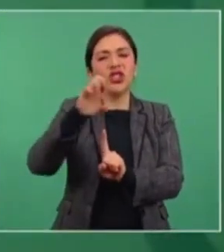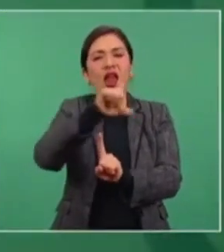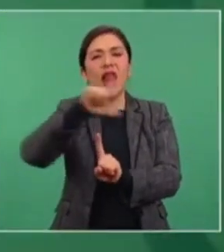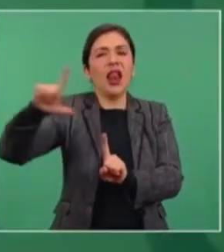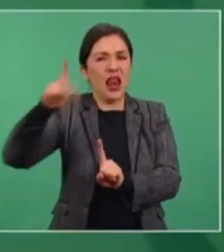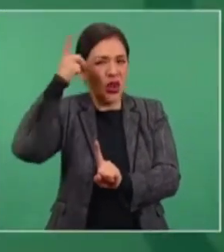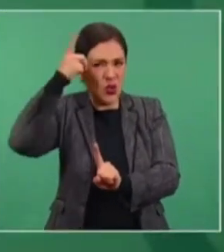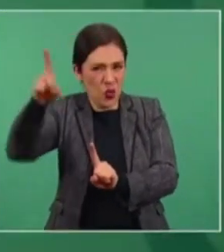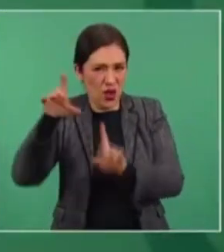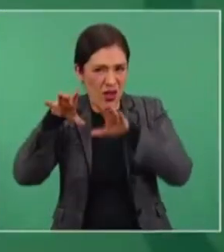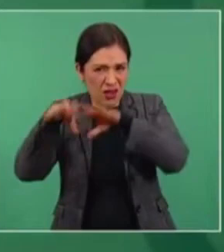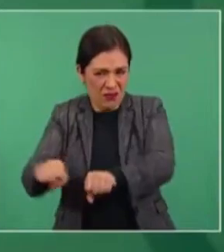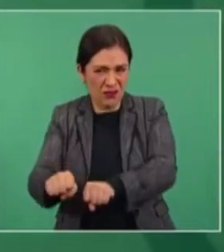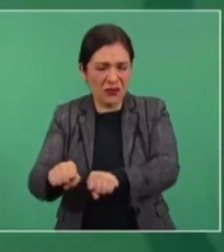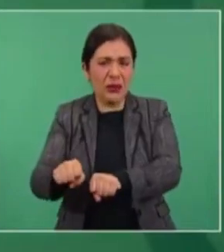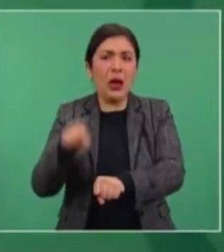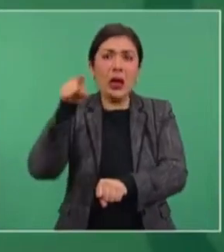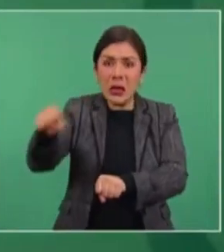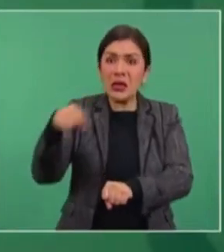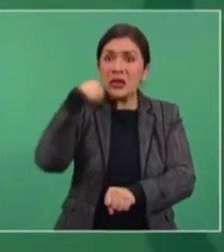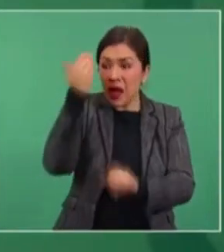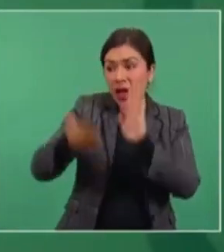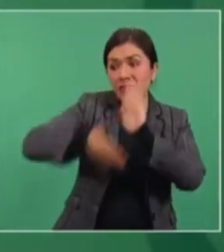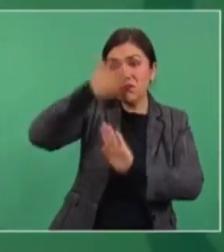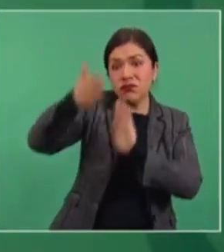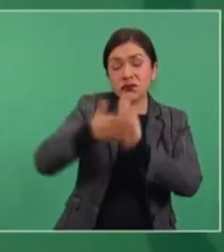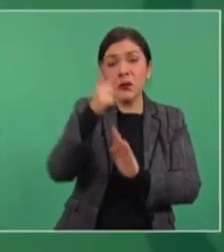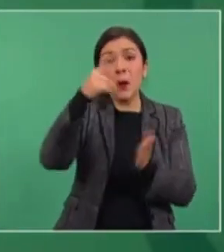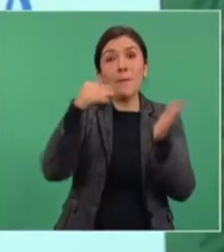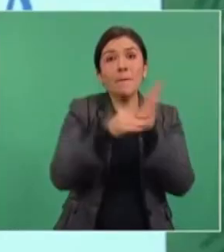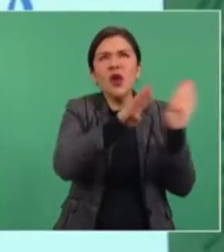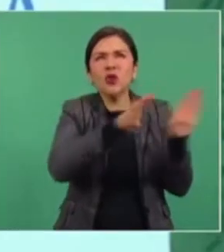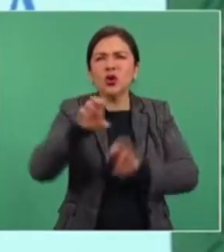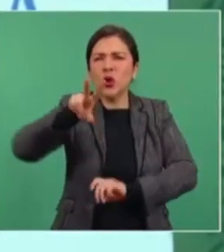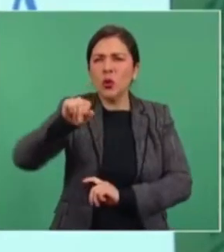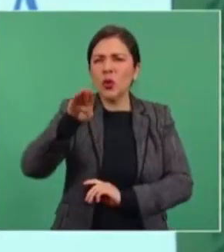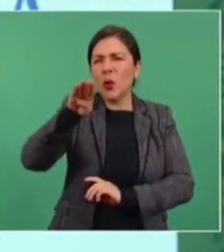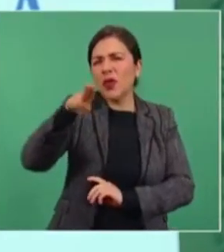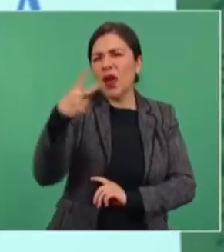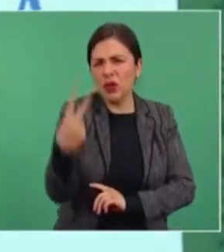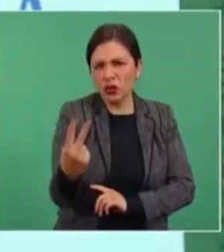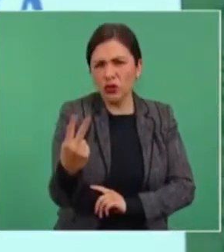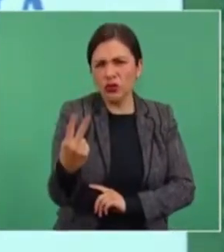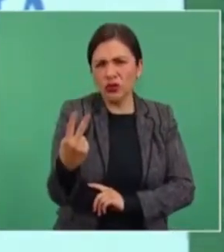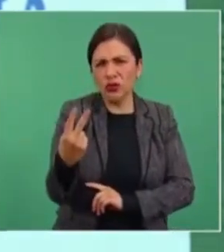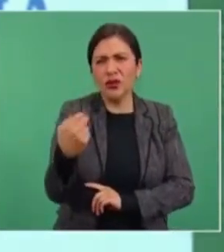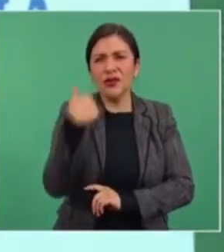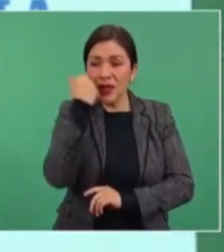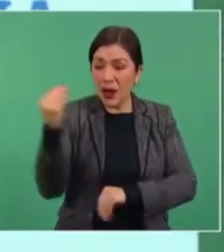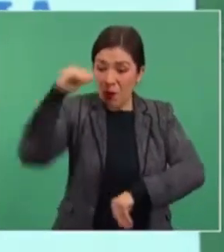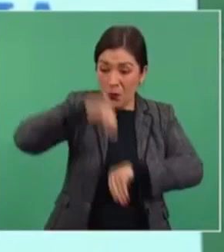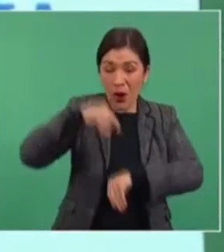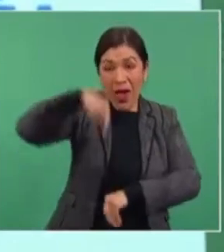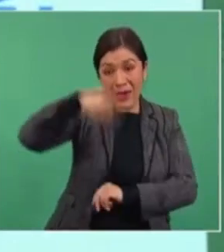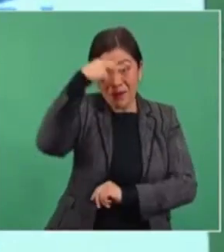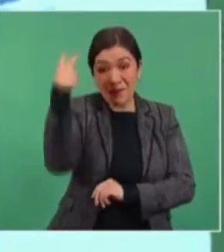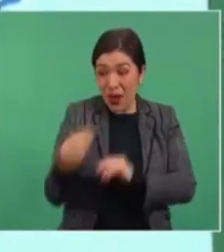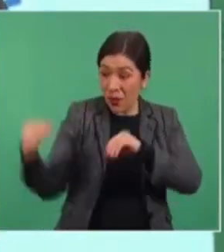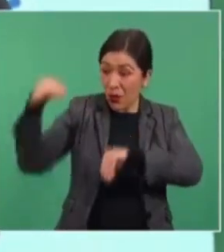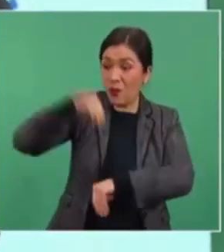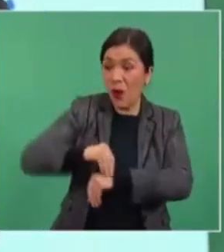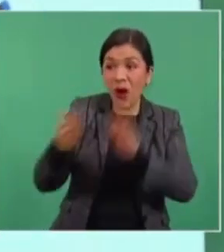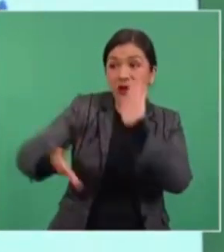porque en vez de construir en 1992 una refinería aquí, se